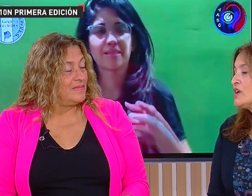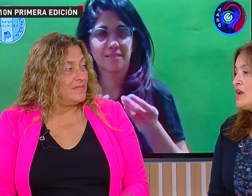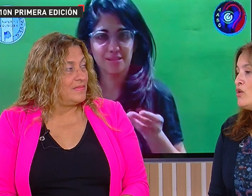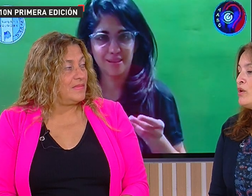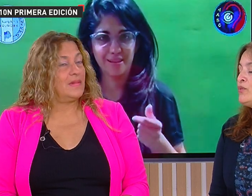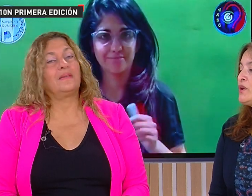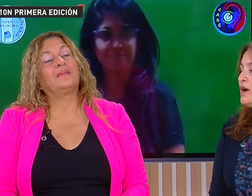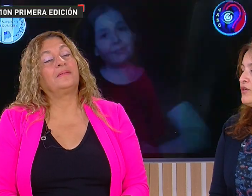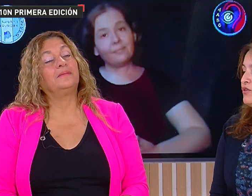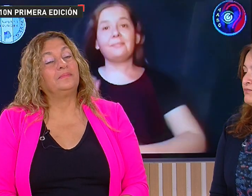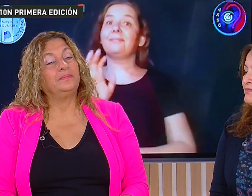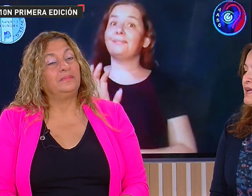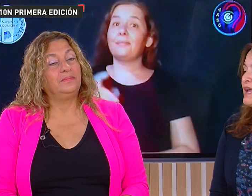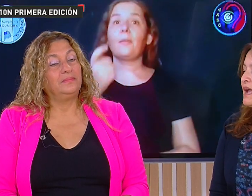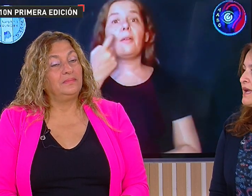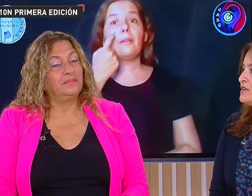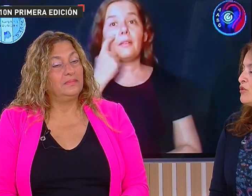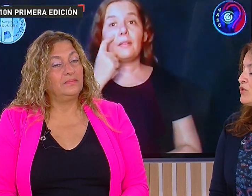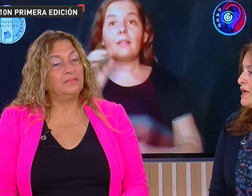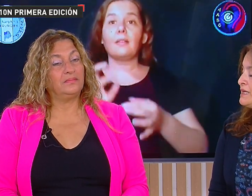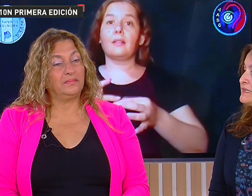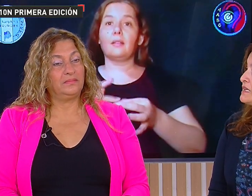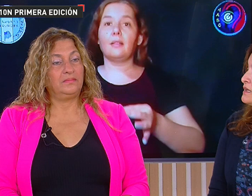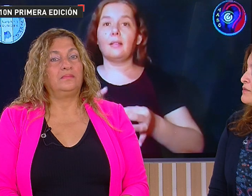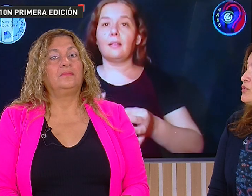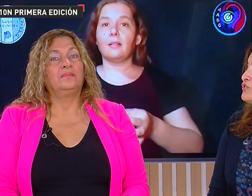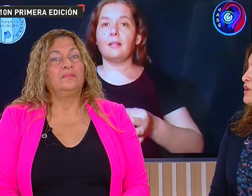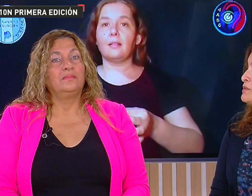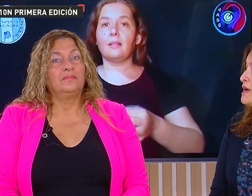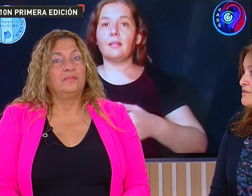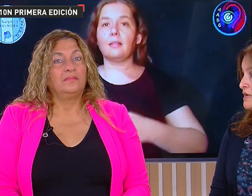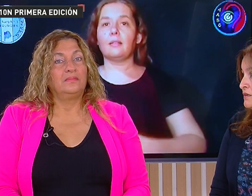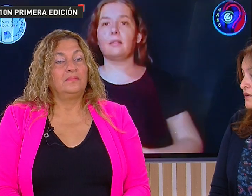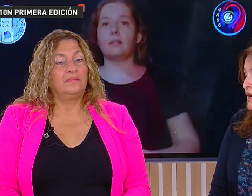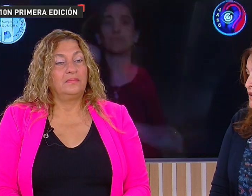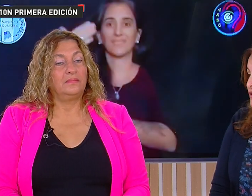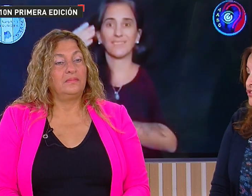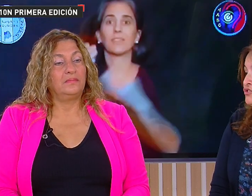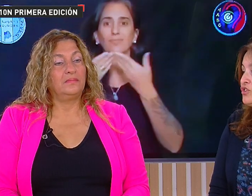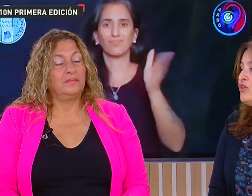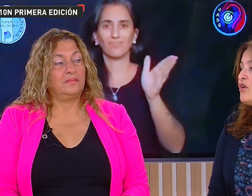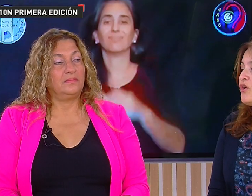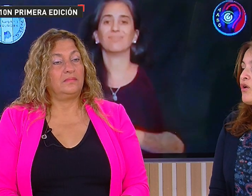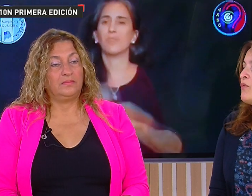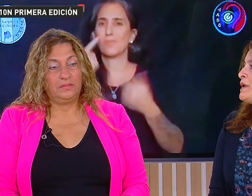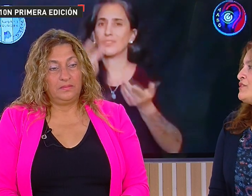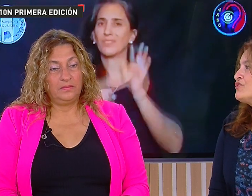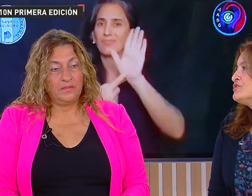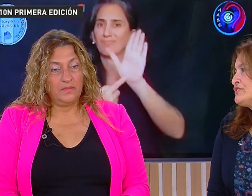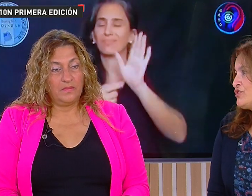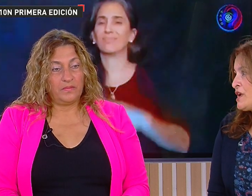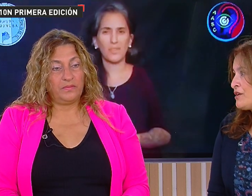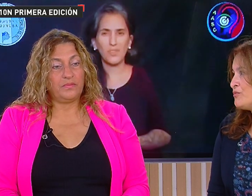años lo hemos dejado ahí, como que él ni siquiera tampoco sabía bien el diagnóstico, como para